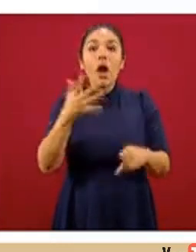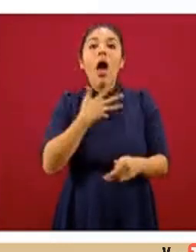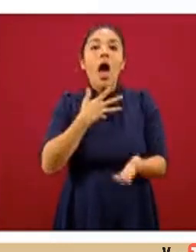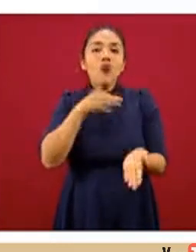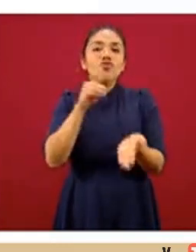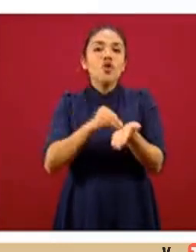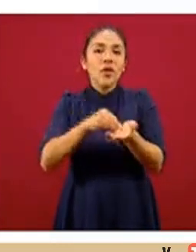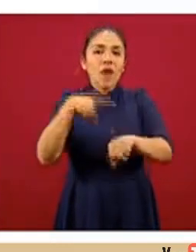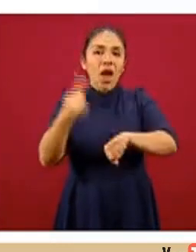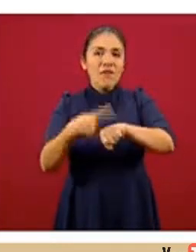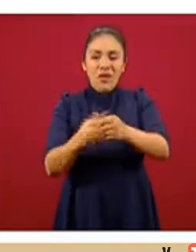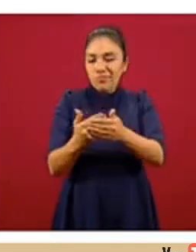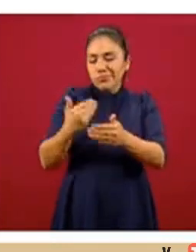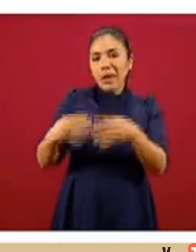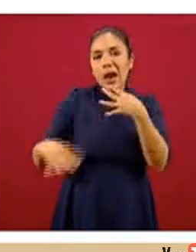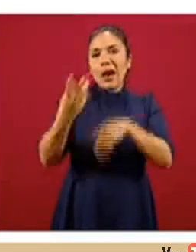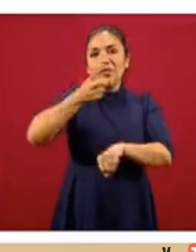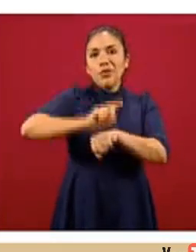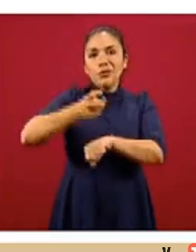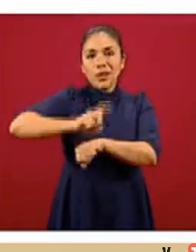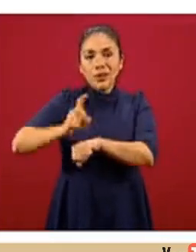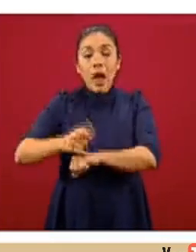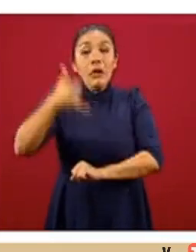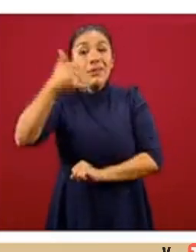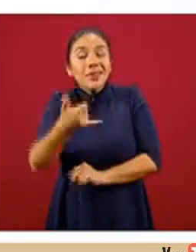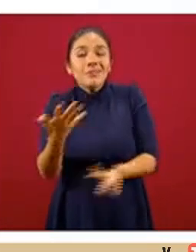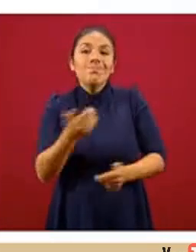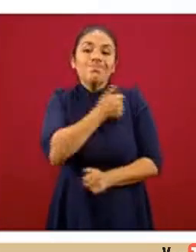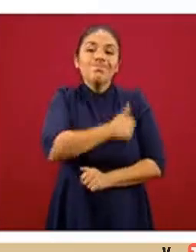últimos 14 días y desafortunadamente